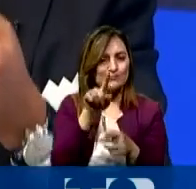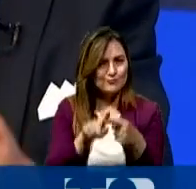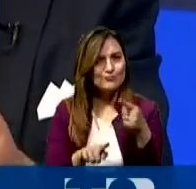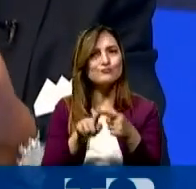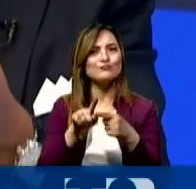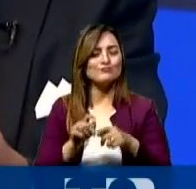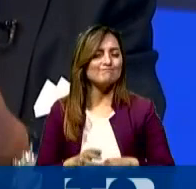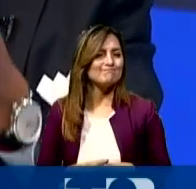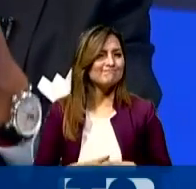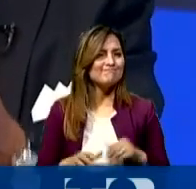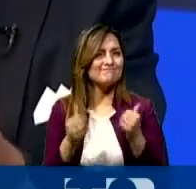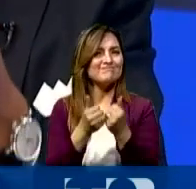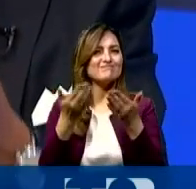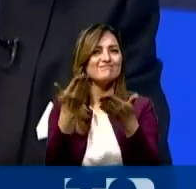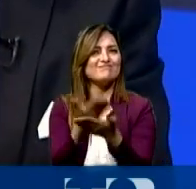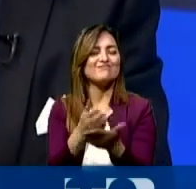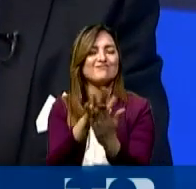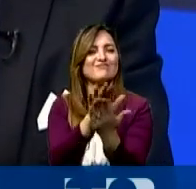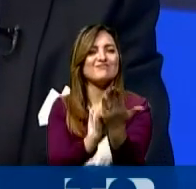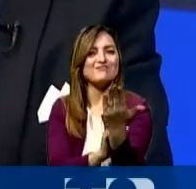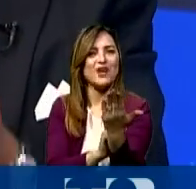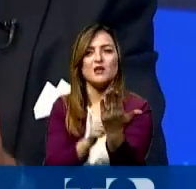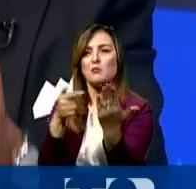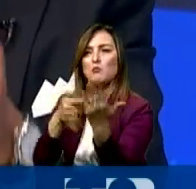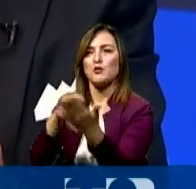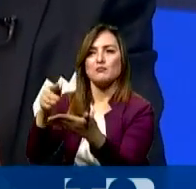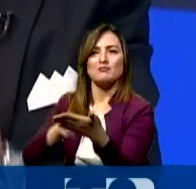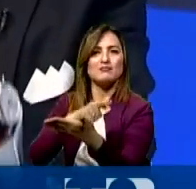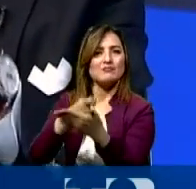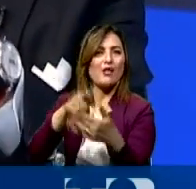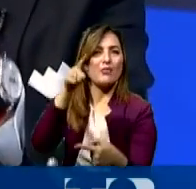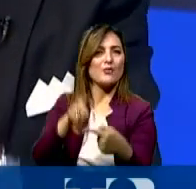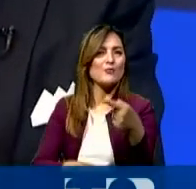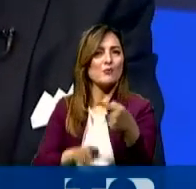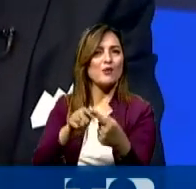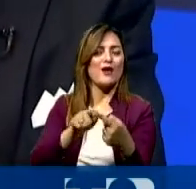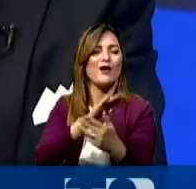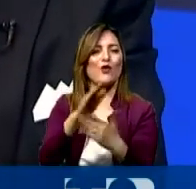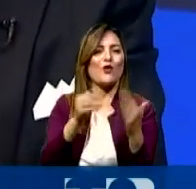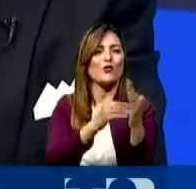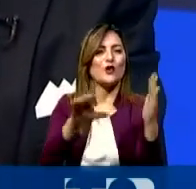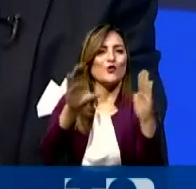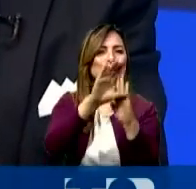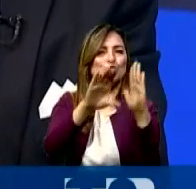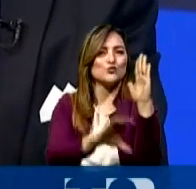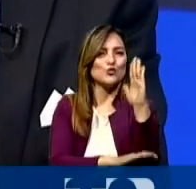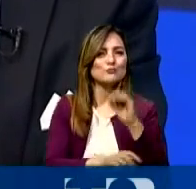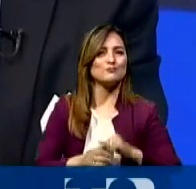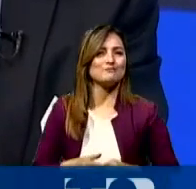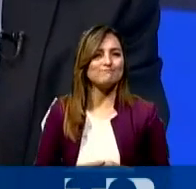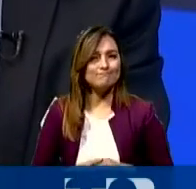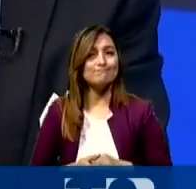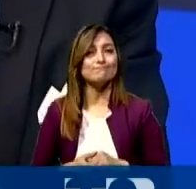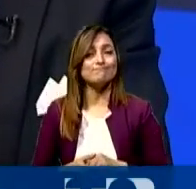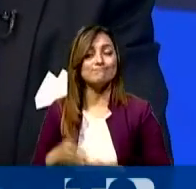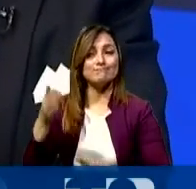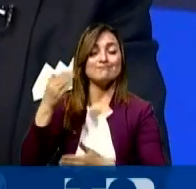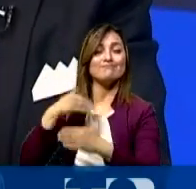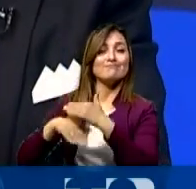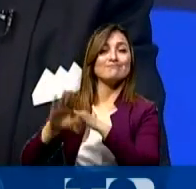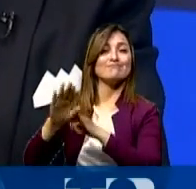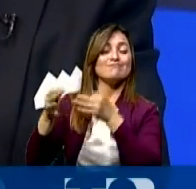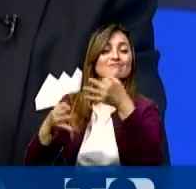proyectos de ley que derogue impuestos esa propuesta es inconstitucional debió haberse enviado a la corte constitucional